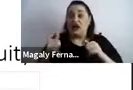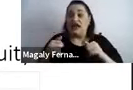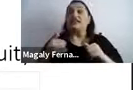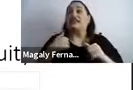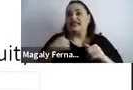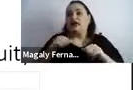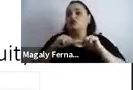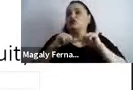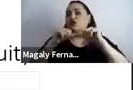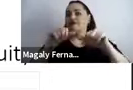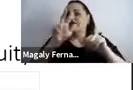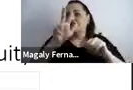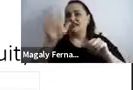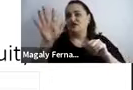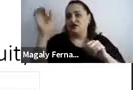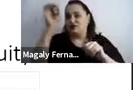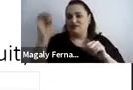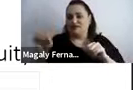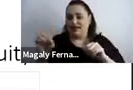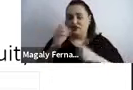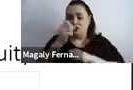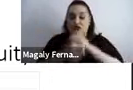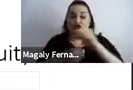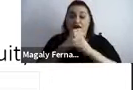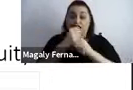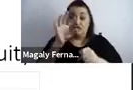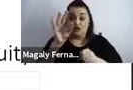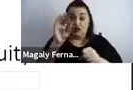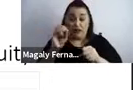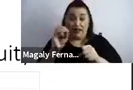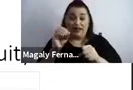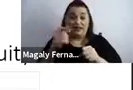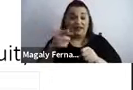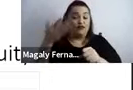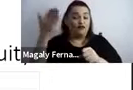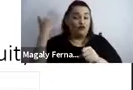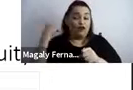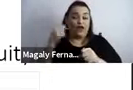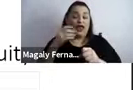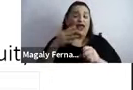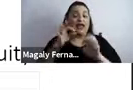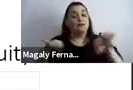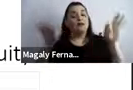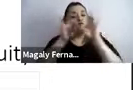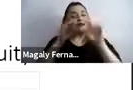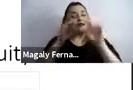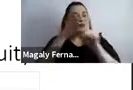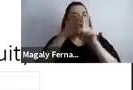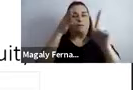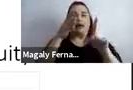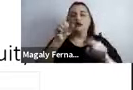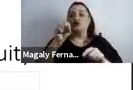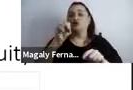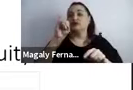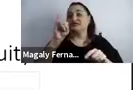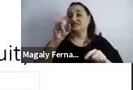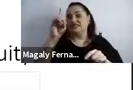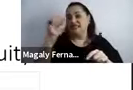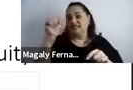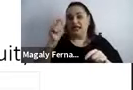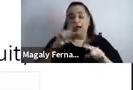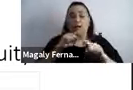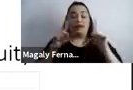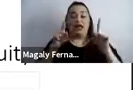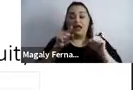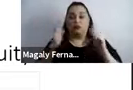35%. En los años 90 fue muy importante el impacto de SIDA, pero lo mitigó en parte esta mejora